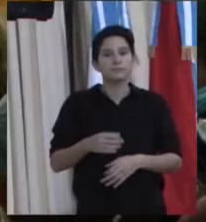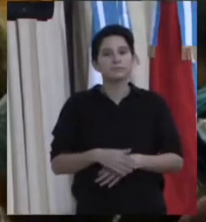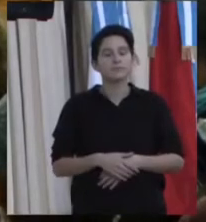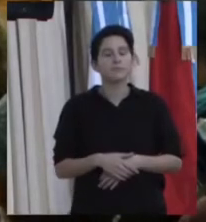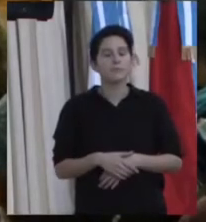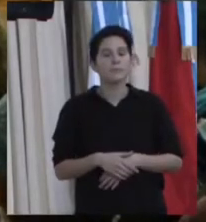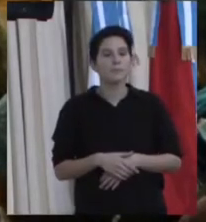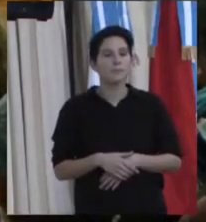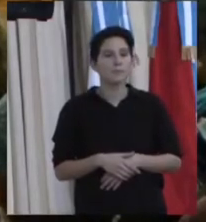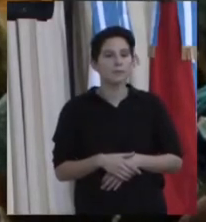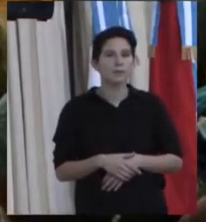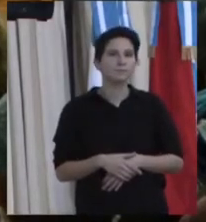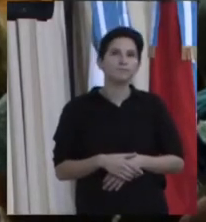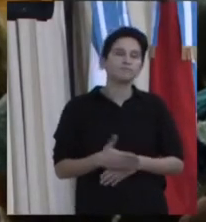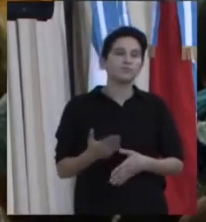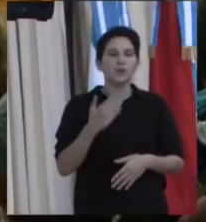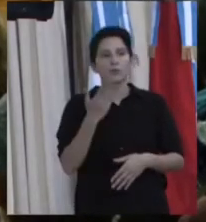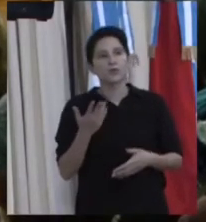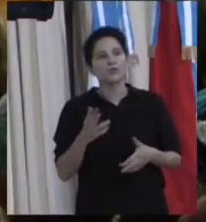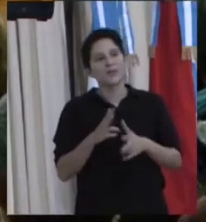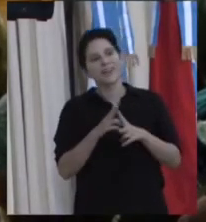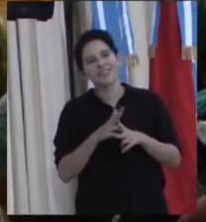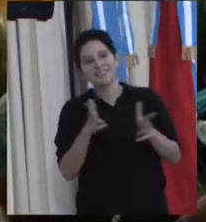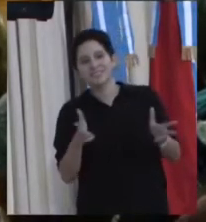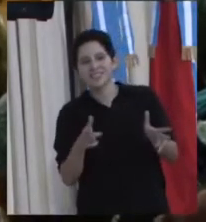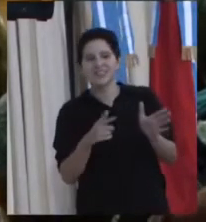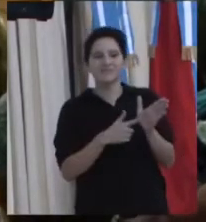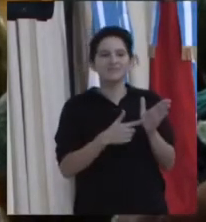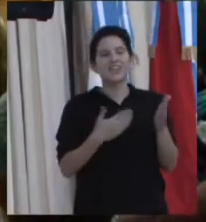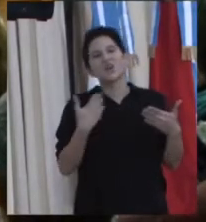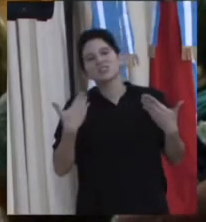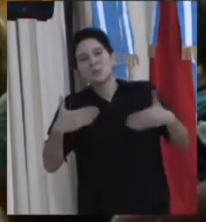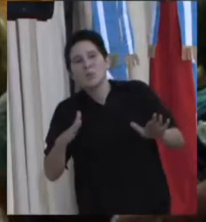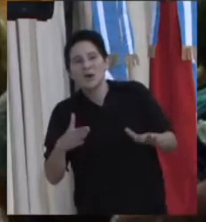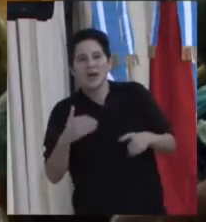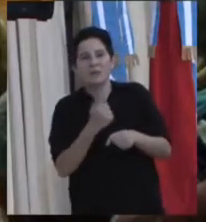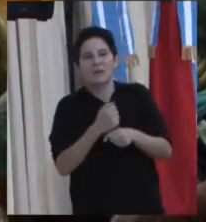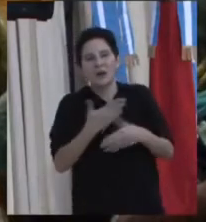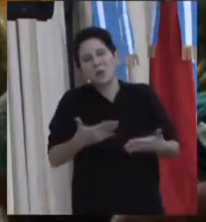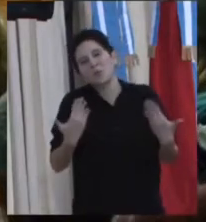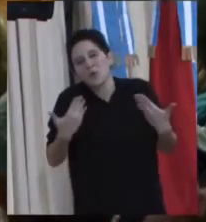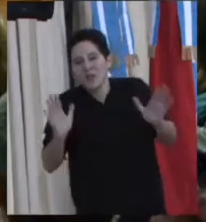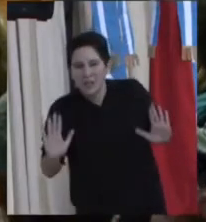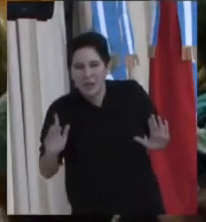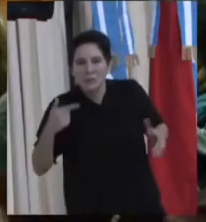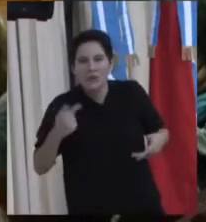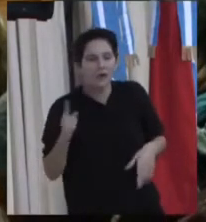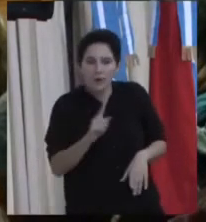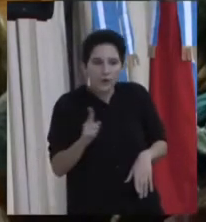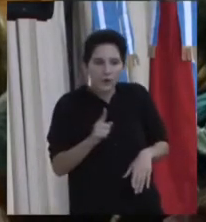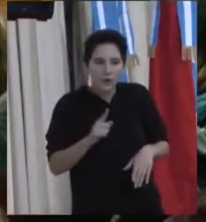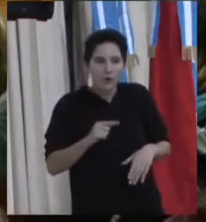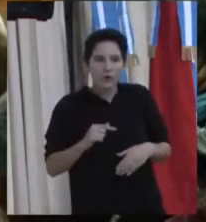digamos, una mención que, bueno, que habrá que hacer lo que se pueda, hasta donde se pueda, sino que realmente